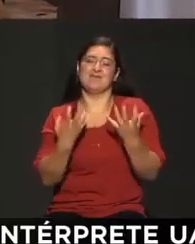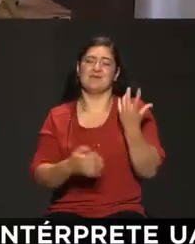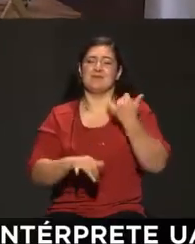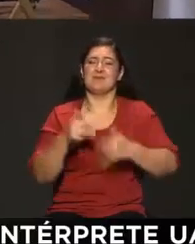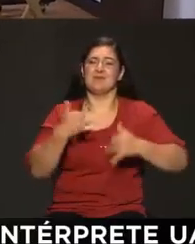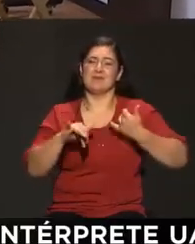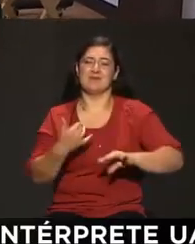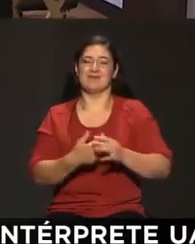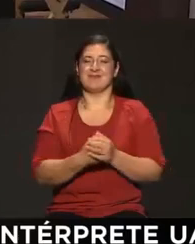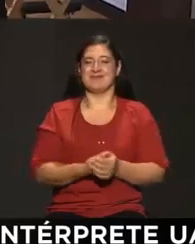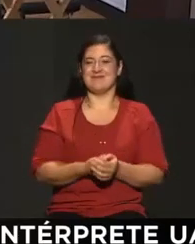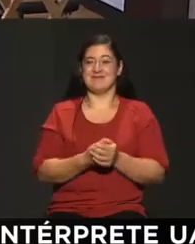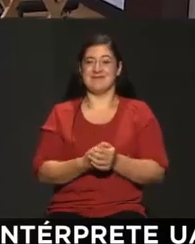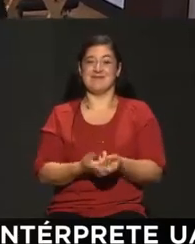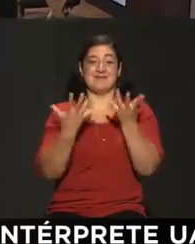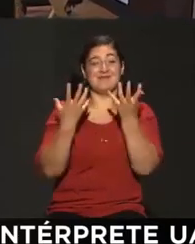jugar.